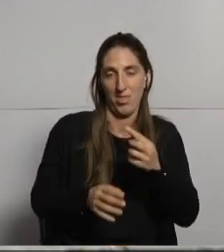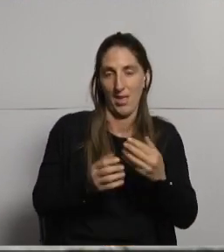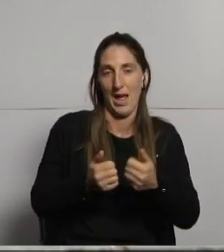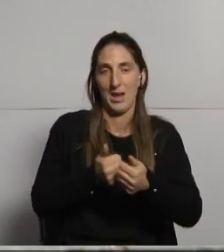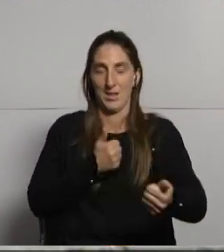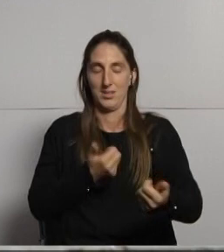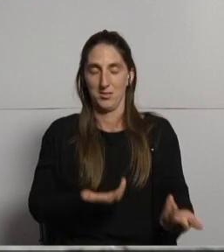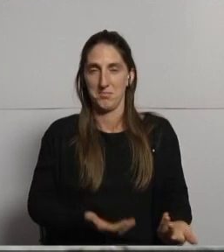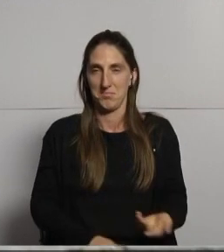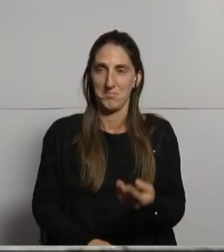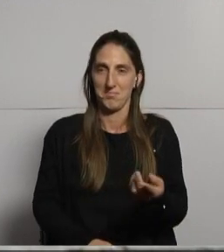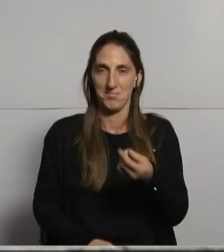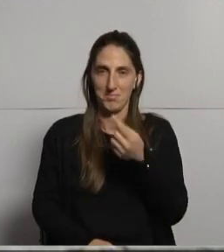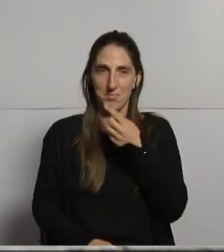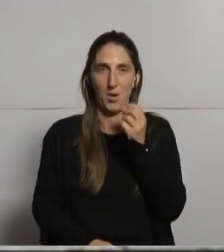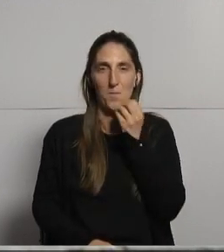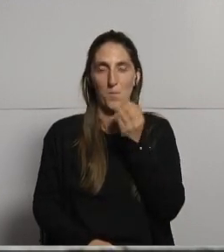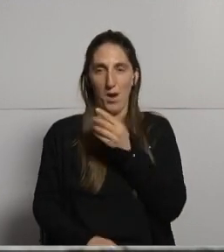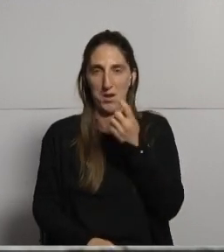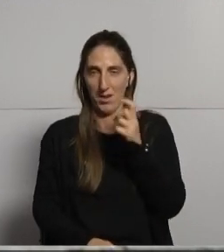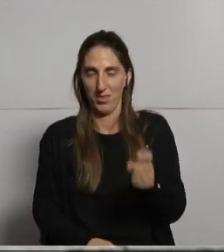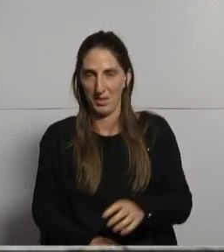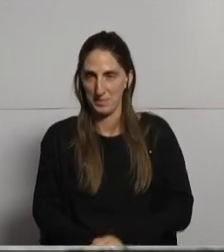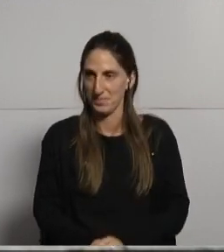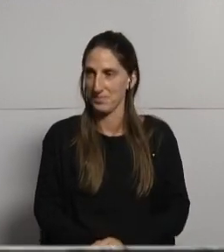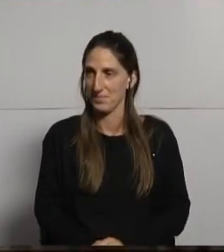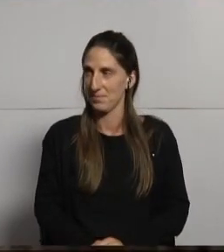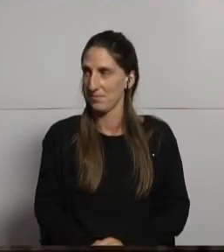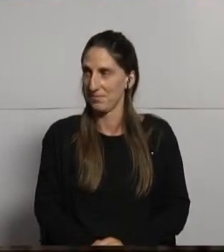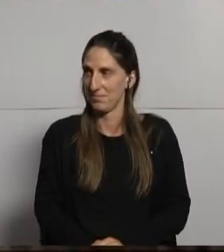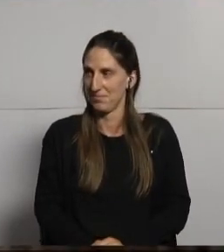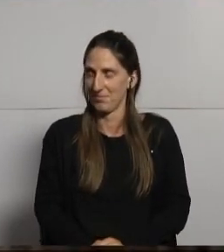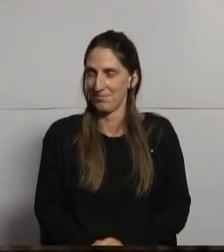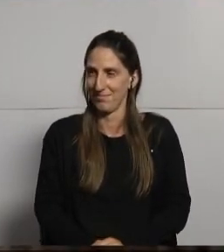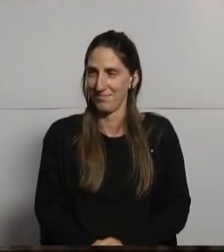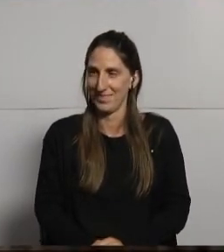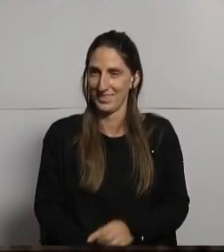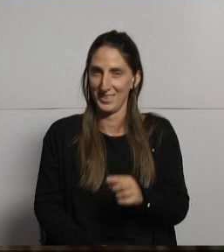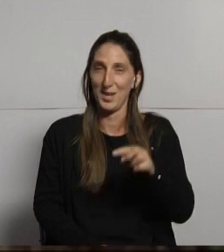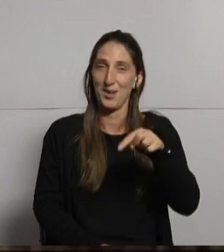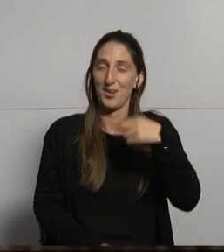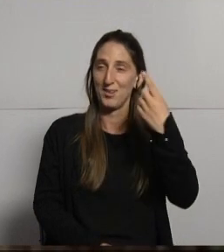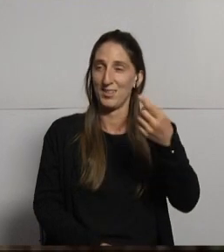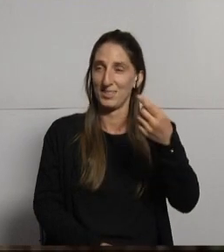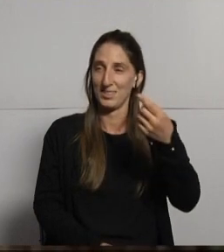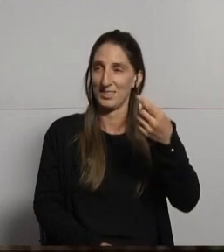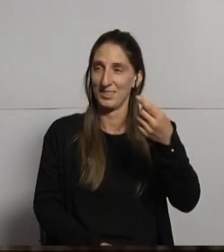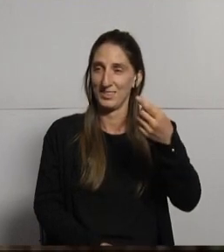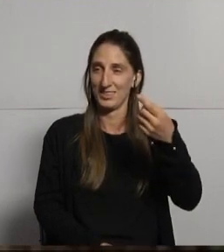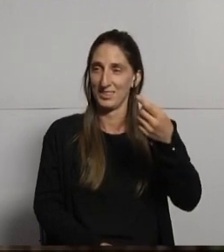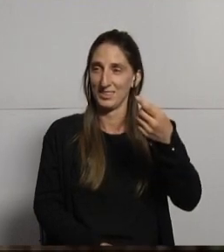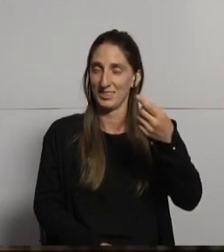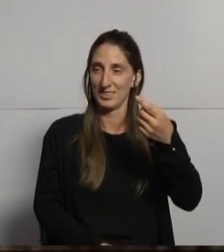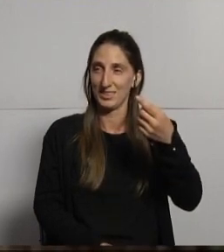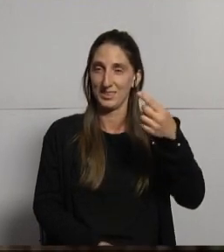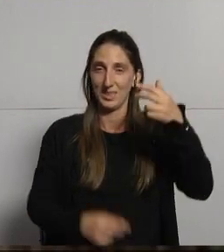está espectacular esta medida. Otra que se ha utilizado mucho